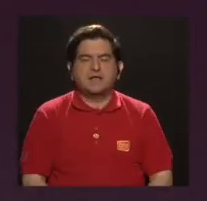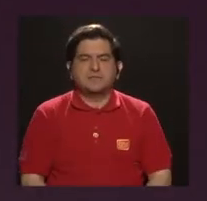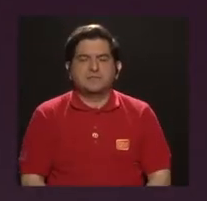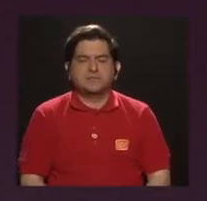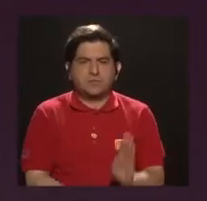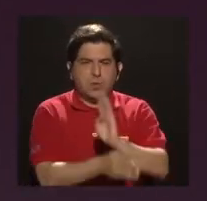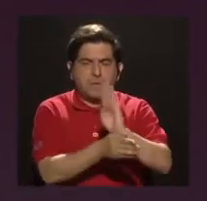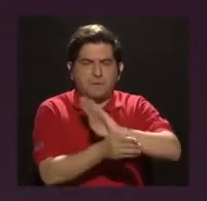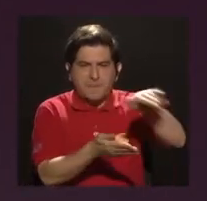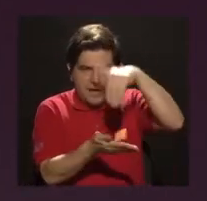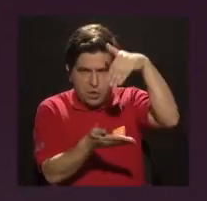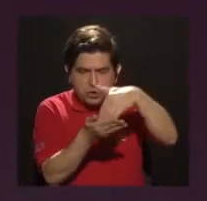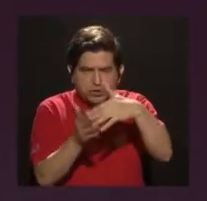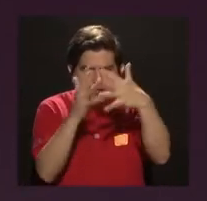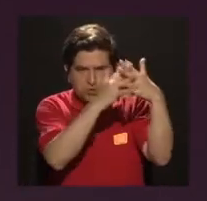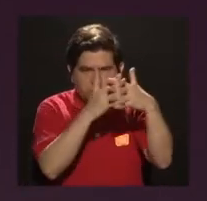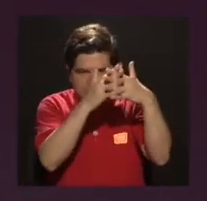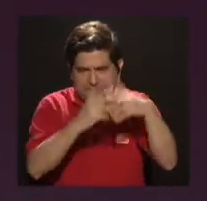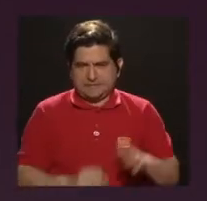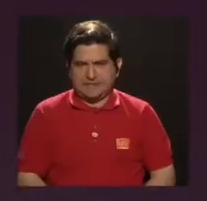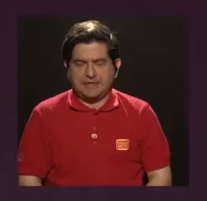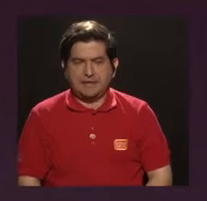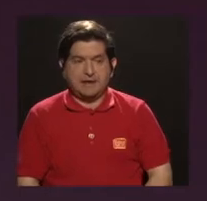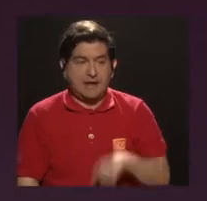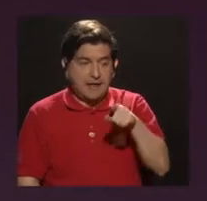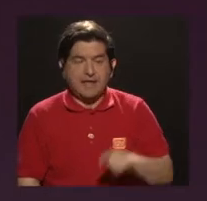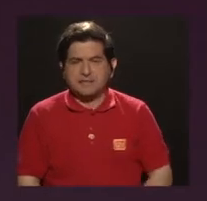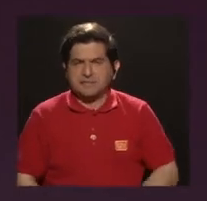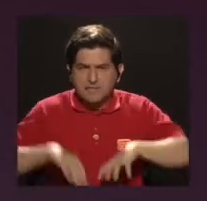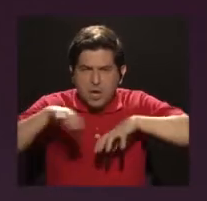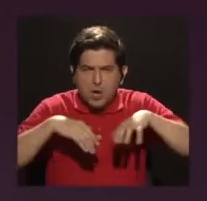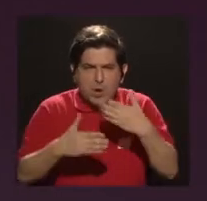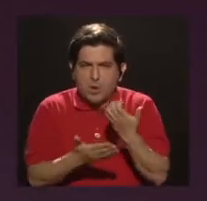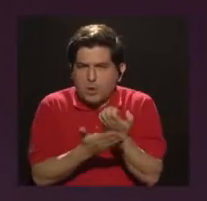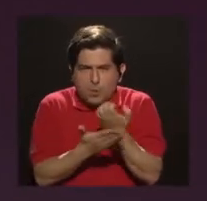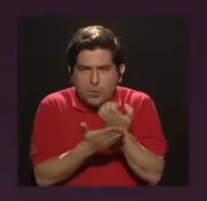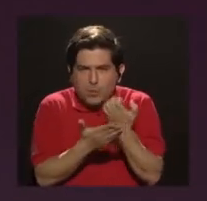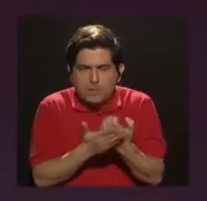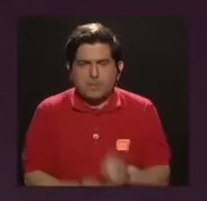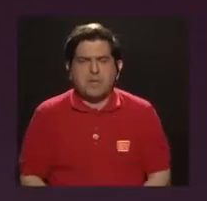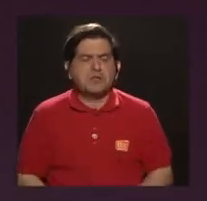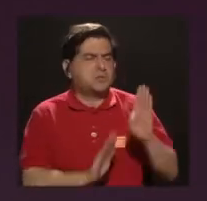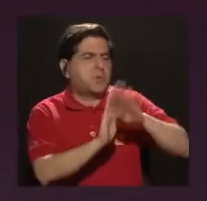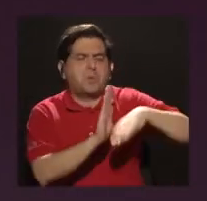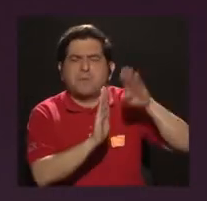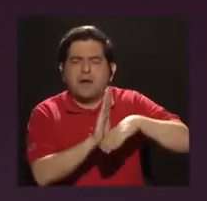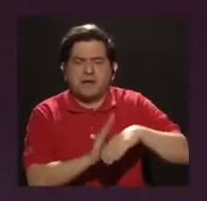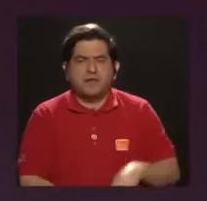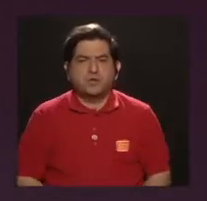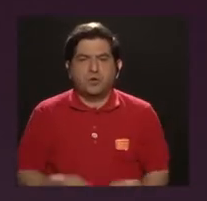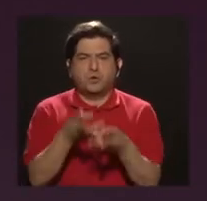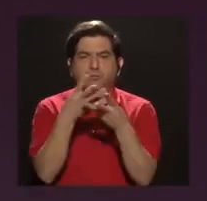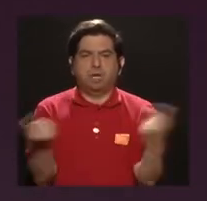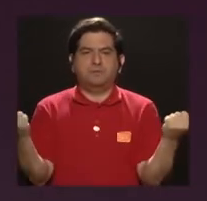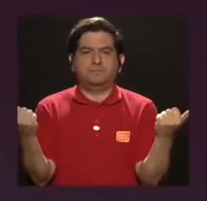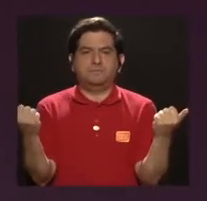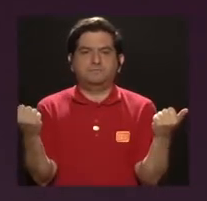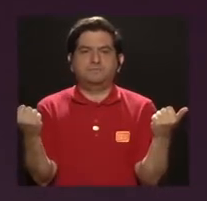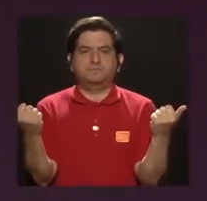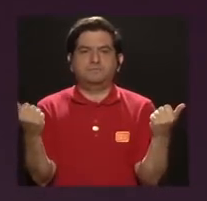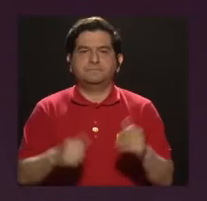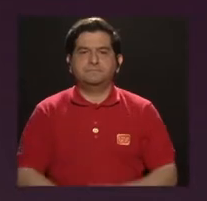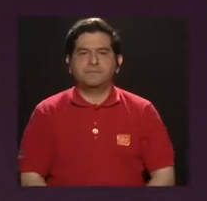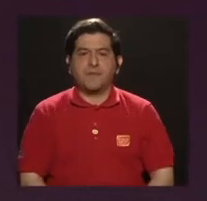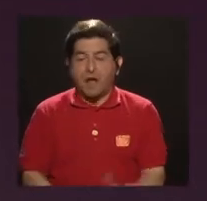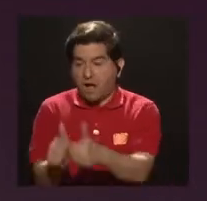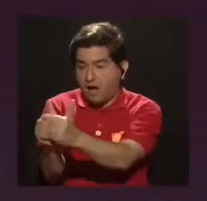la de eeuu esos flujos económicos abundantes y baratos también desaparecieron entonces